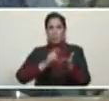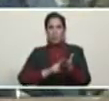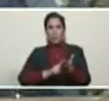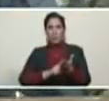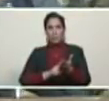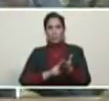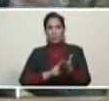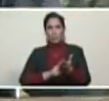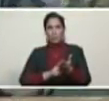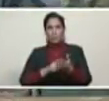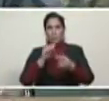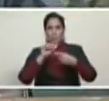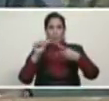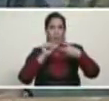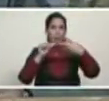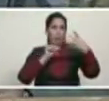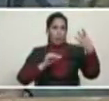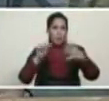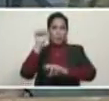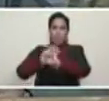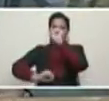las áreas de defensa integral,